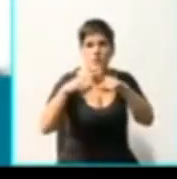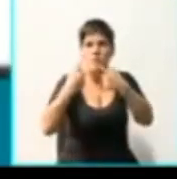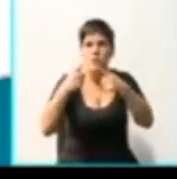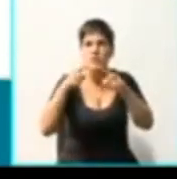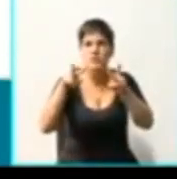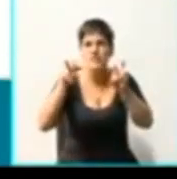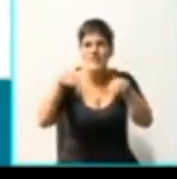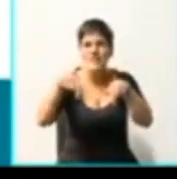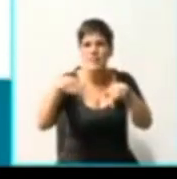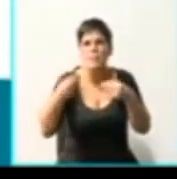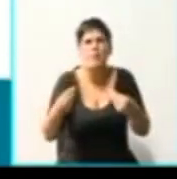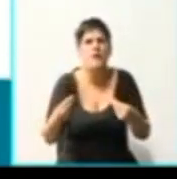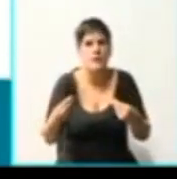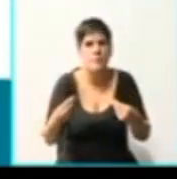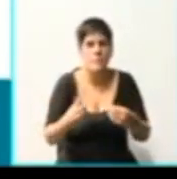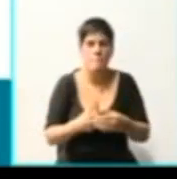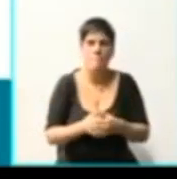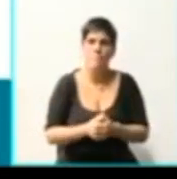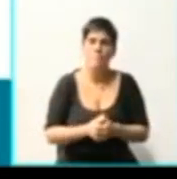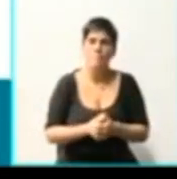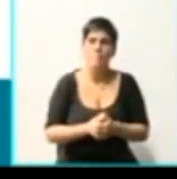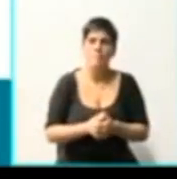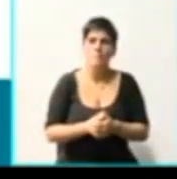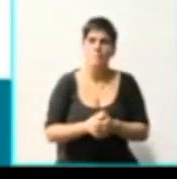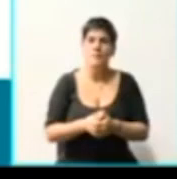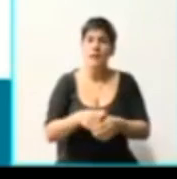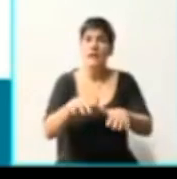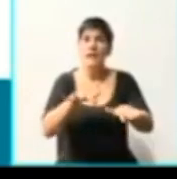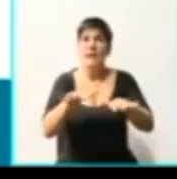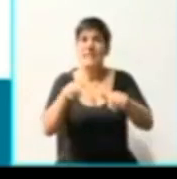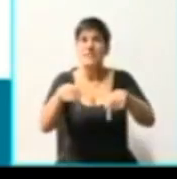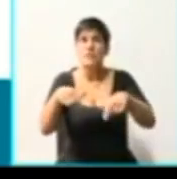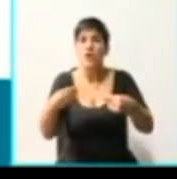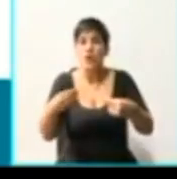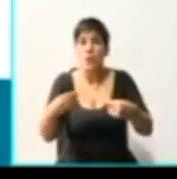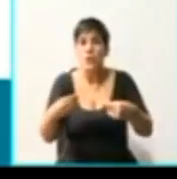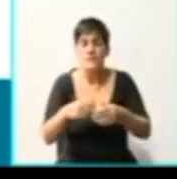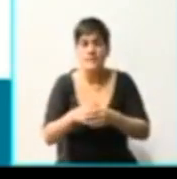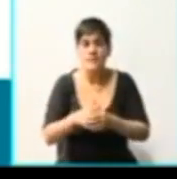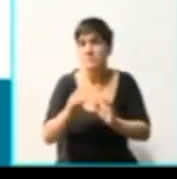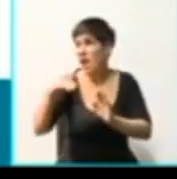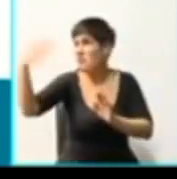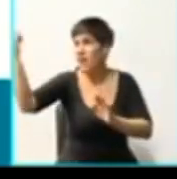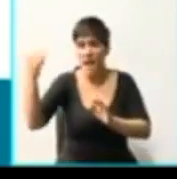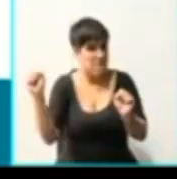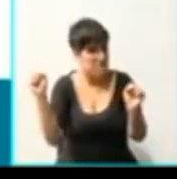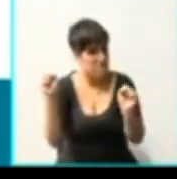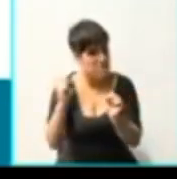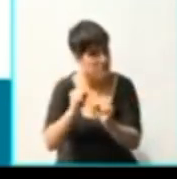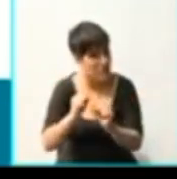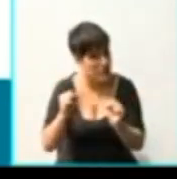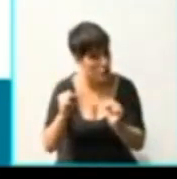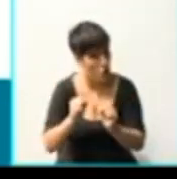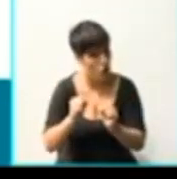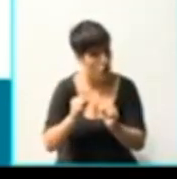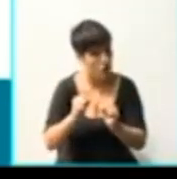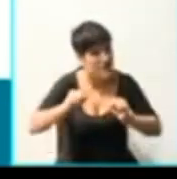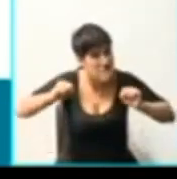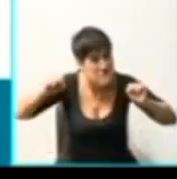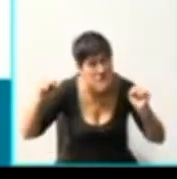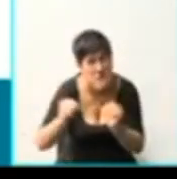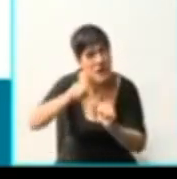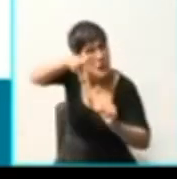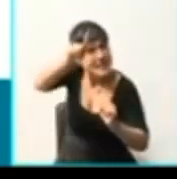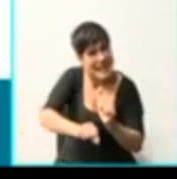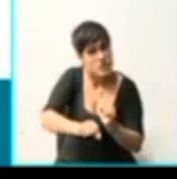En el contexto de una ola polar con 5 muertes